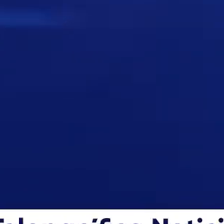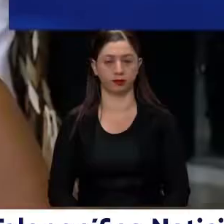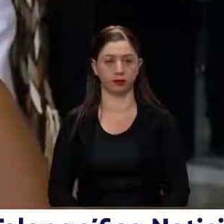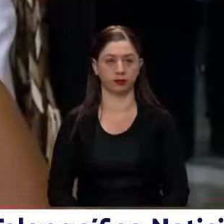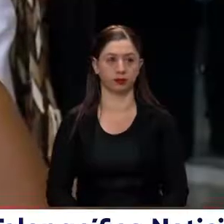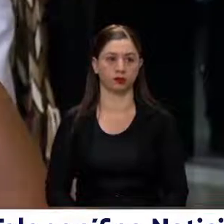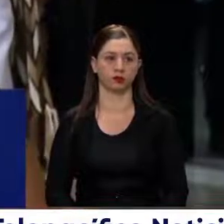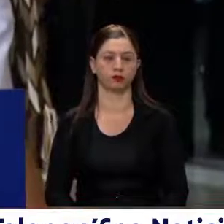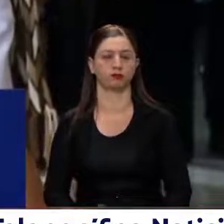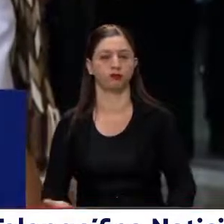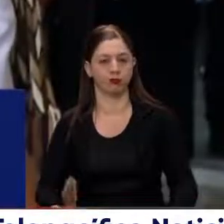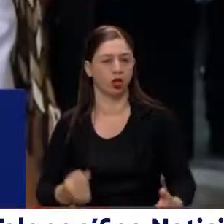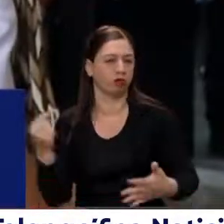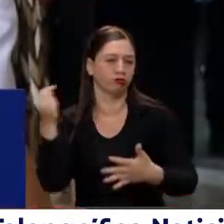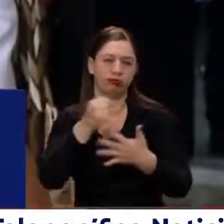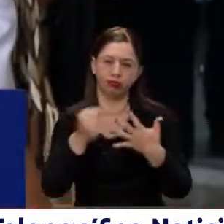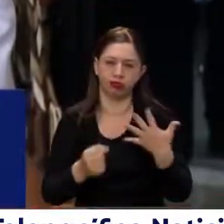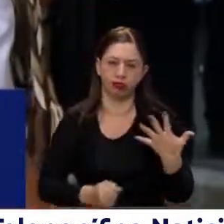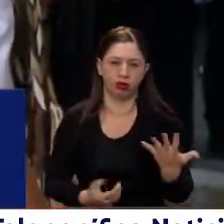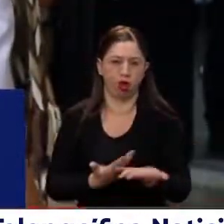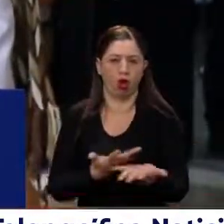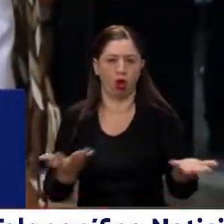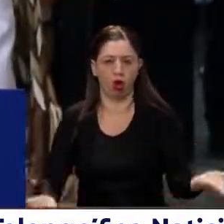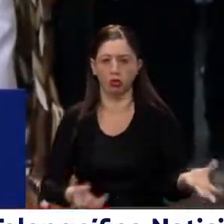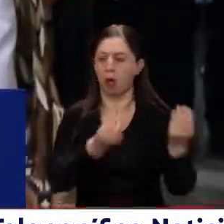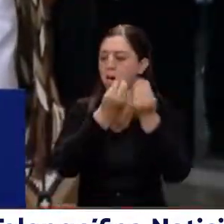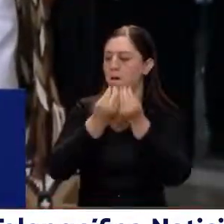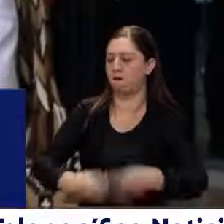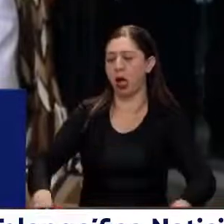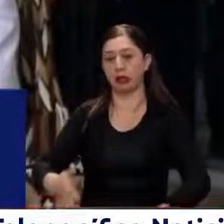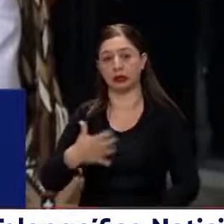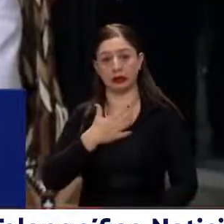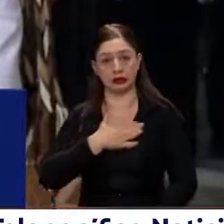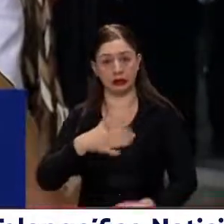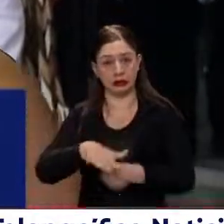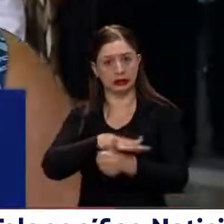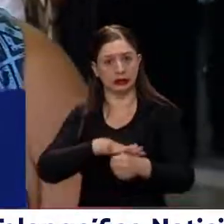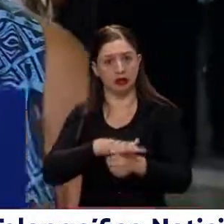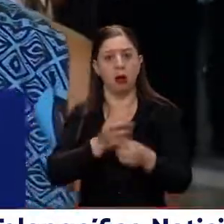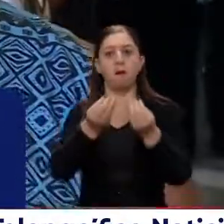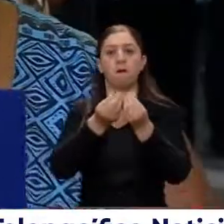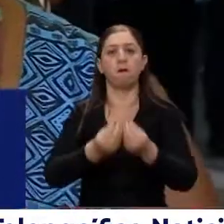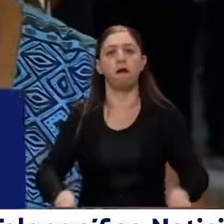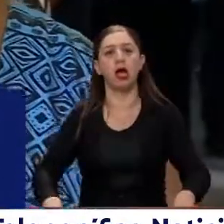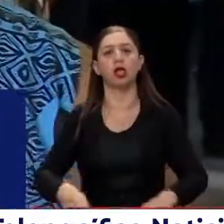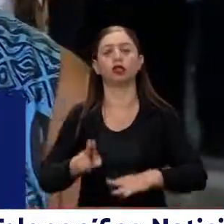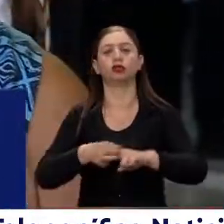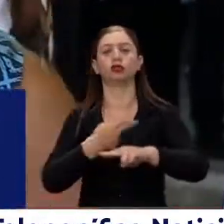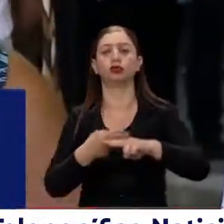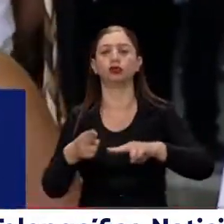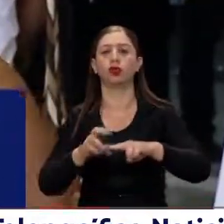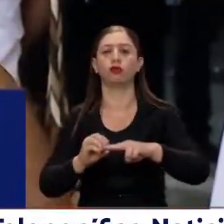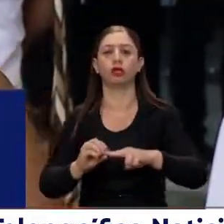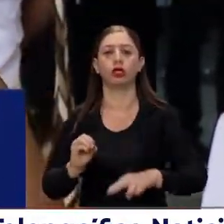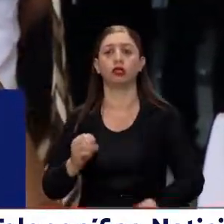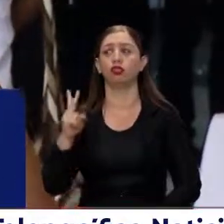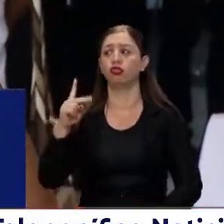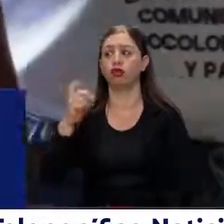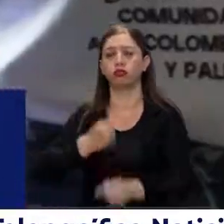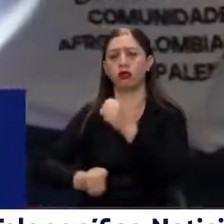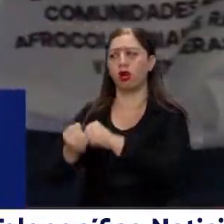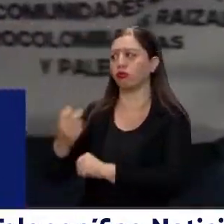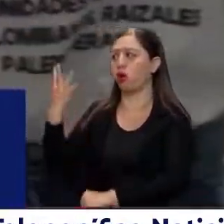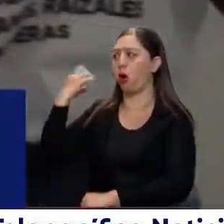por muchos motivos han desaparecido, como en mi caso, que desapareció un sobrino hace 12